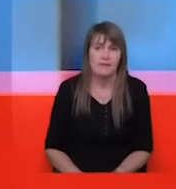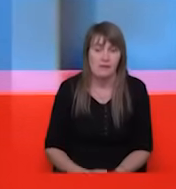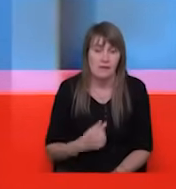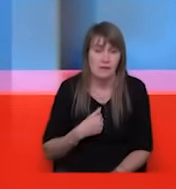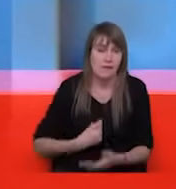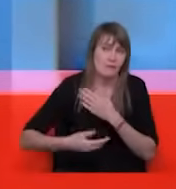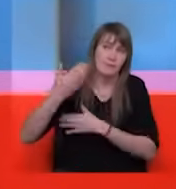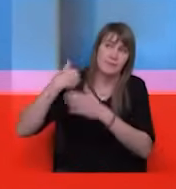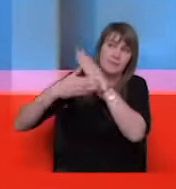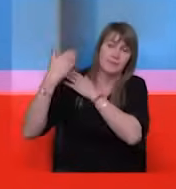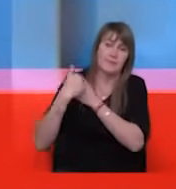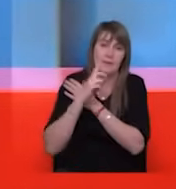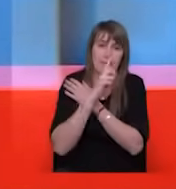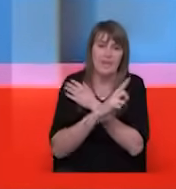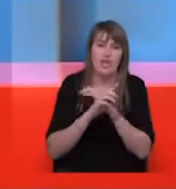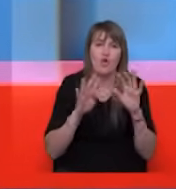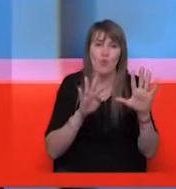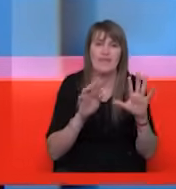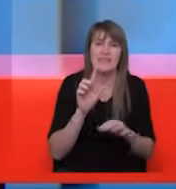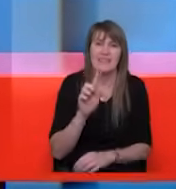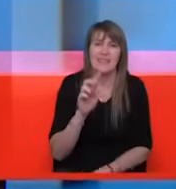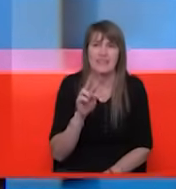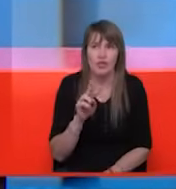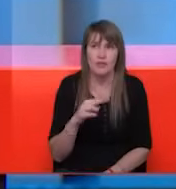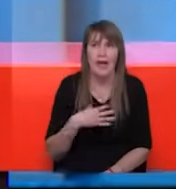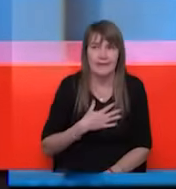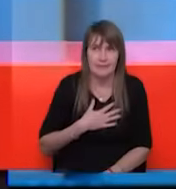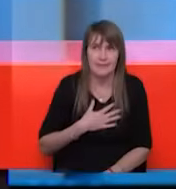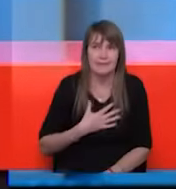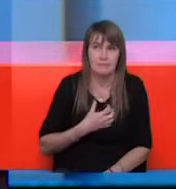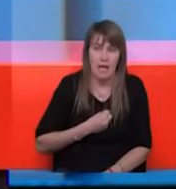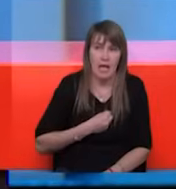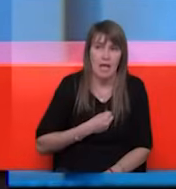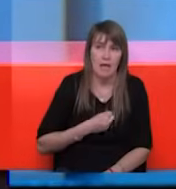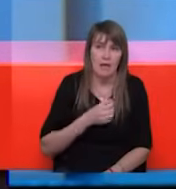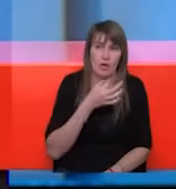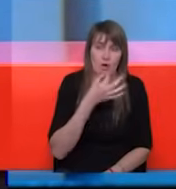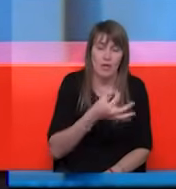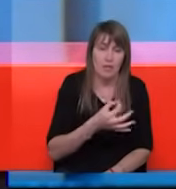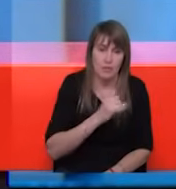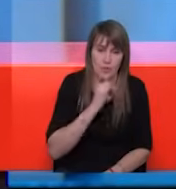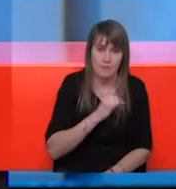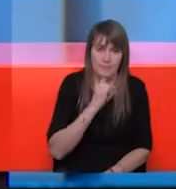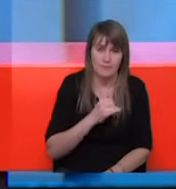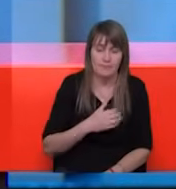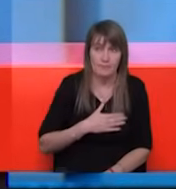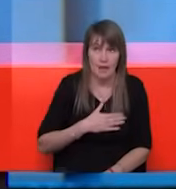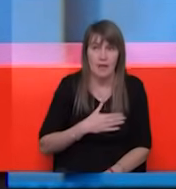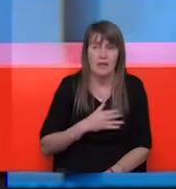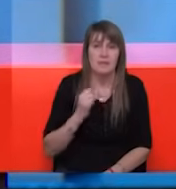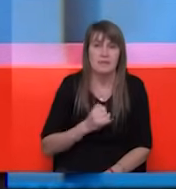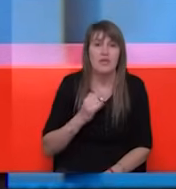al 72 y ahí sí, impactado por las declaraciones de Bardesio. Y